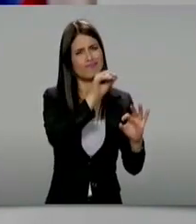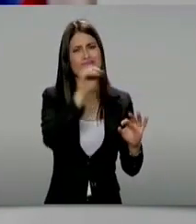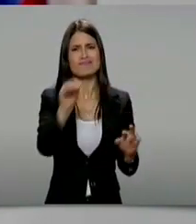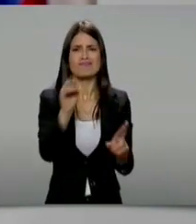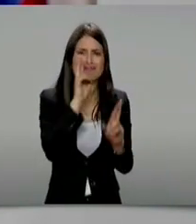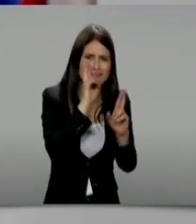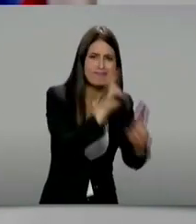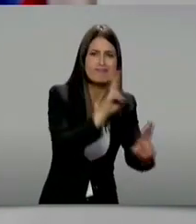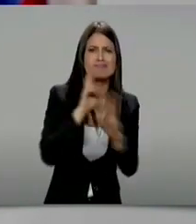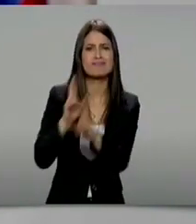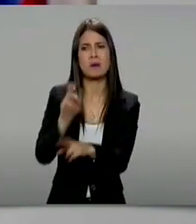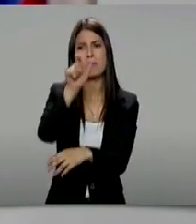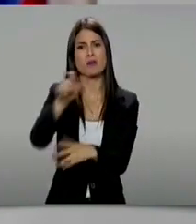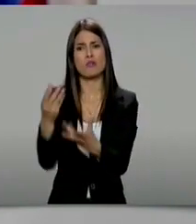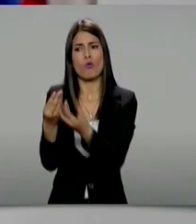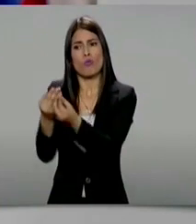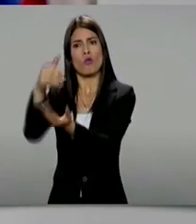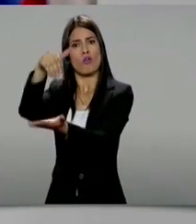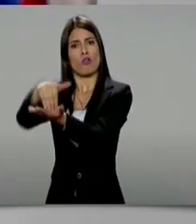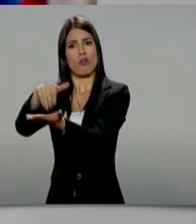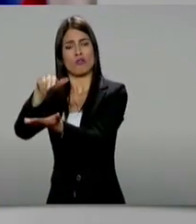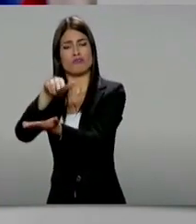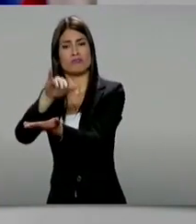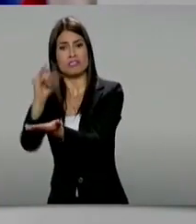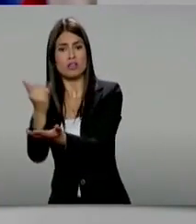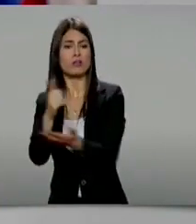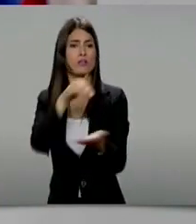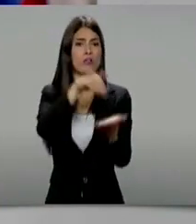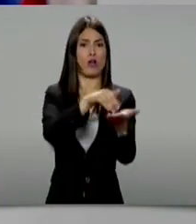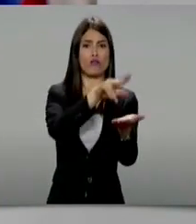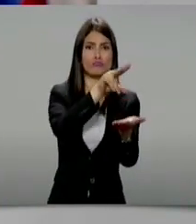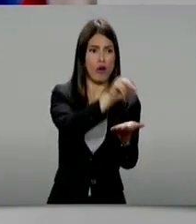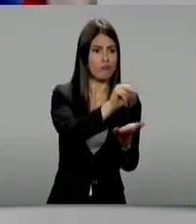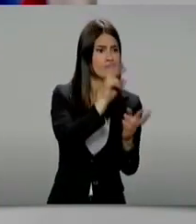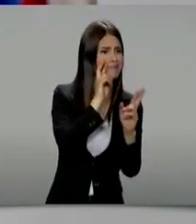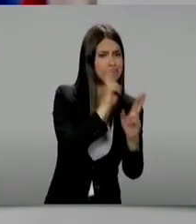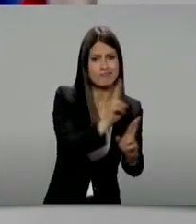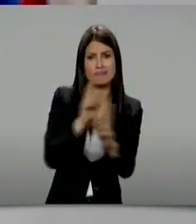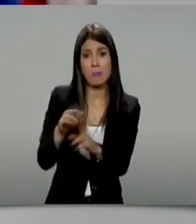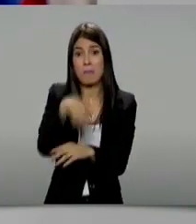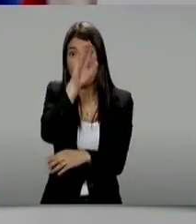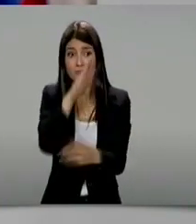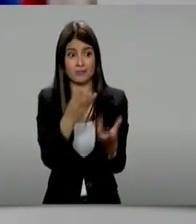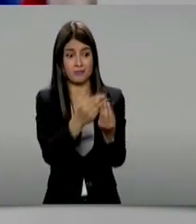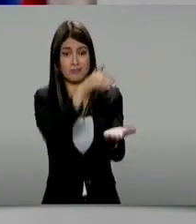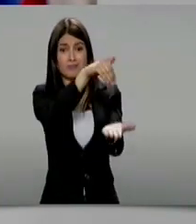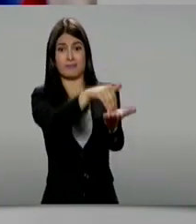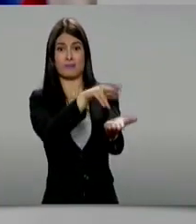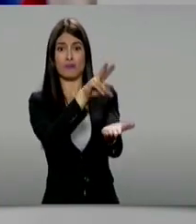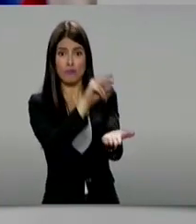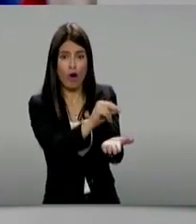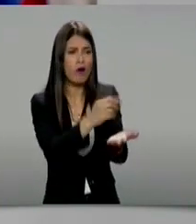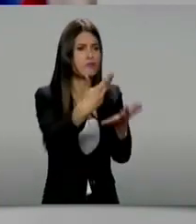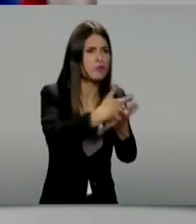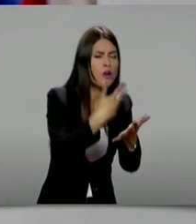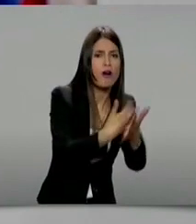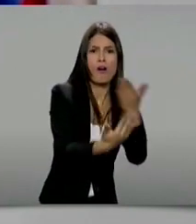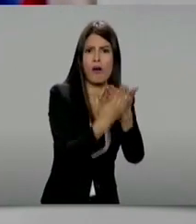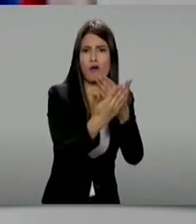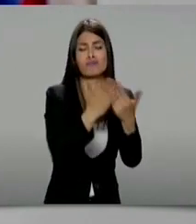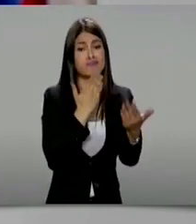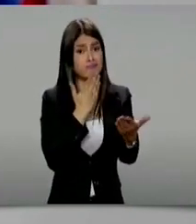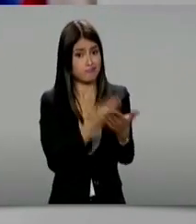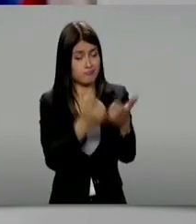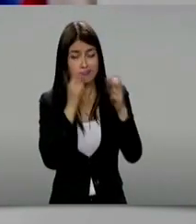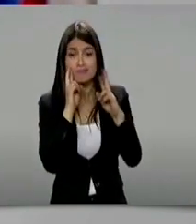en particular los del no este acuerdo de paz con asfar retoma y refleja